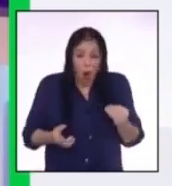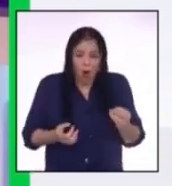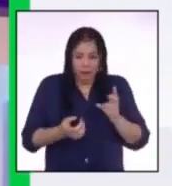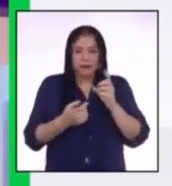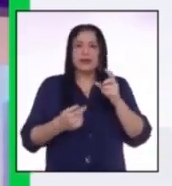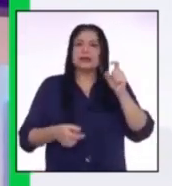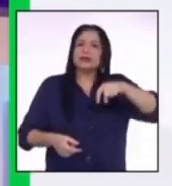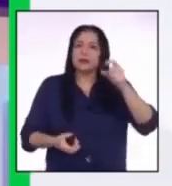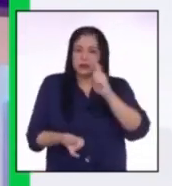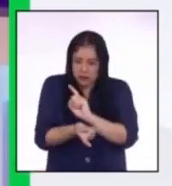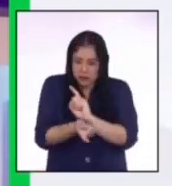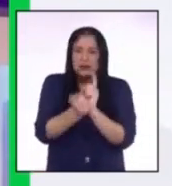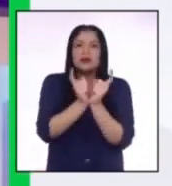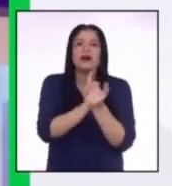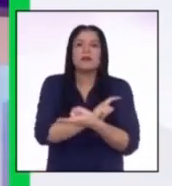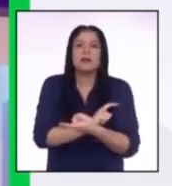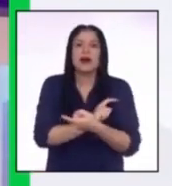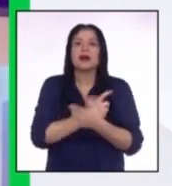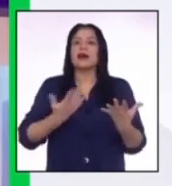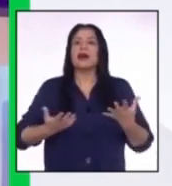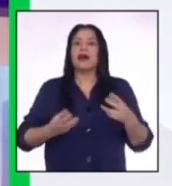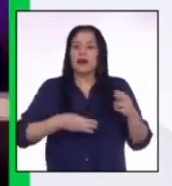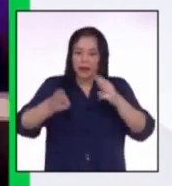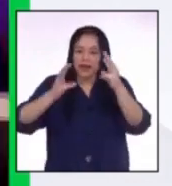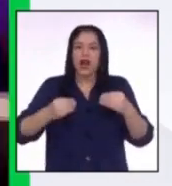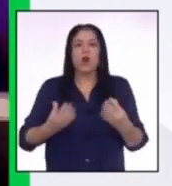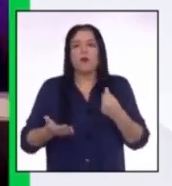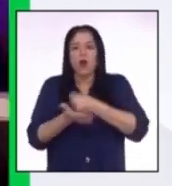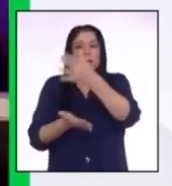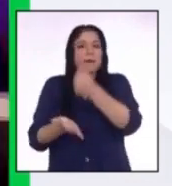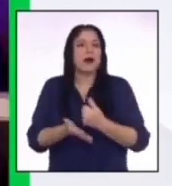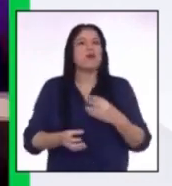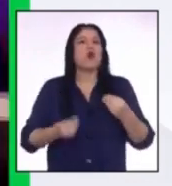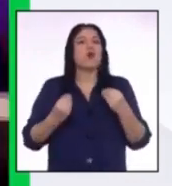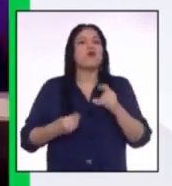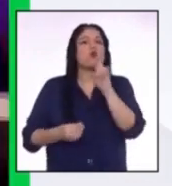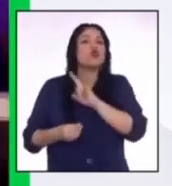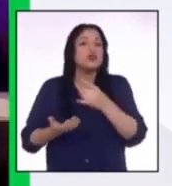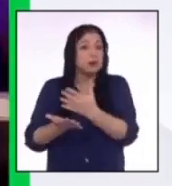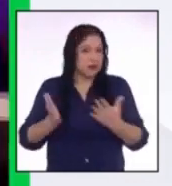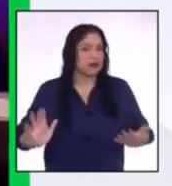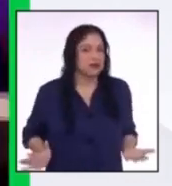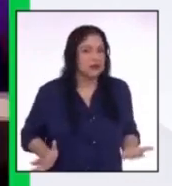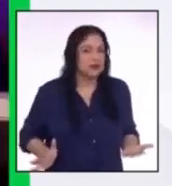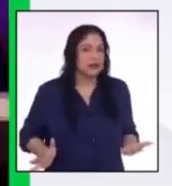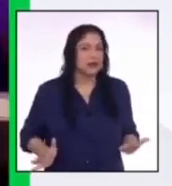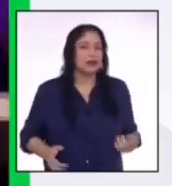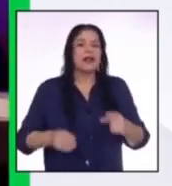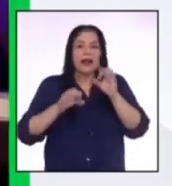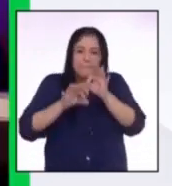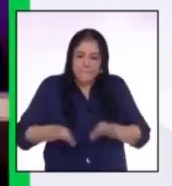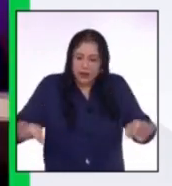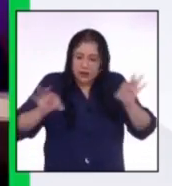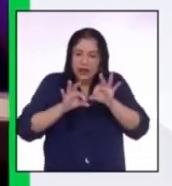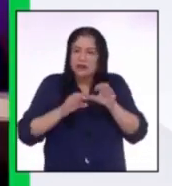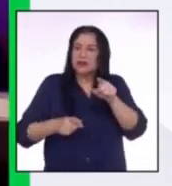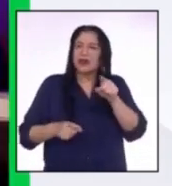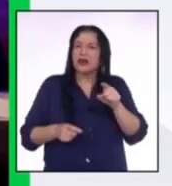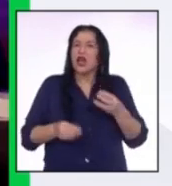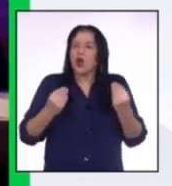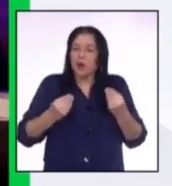formas como consumimos y producimos cosas en las ciudades este es un tema importante es que el partido de la conservación